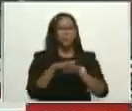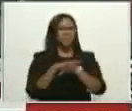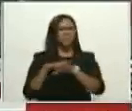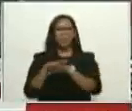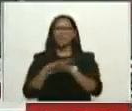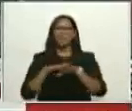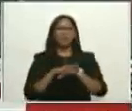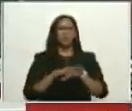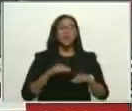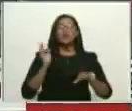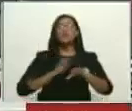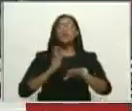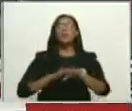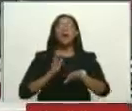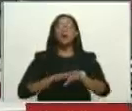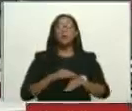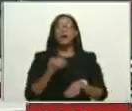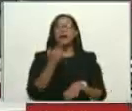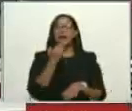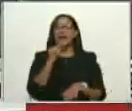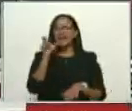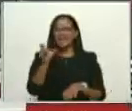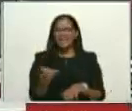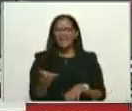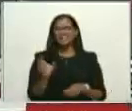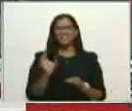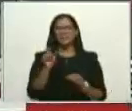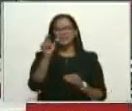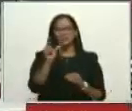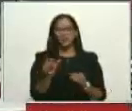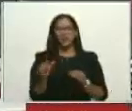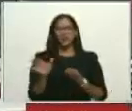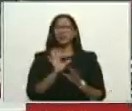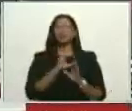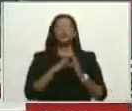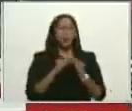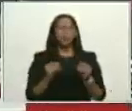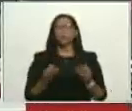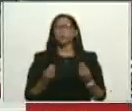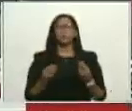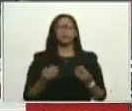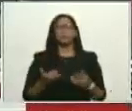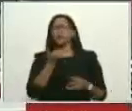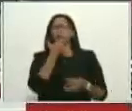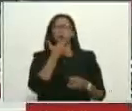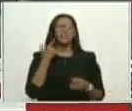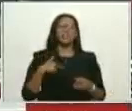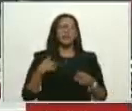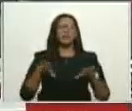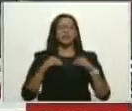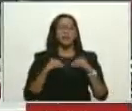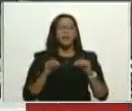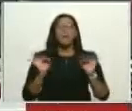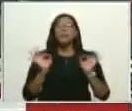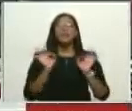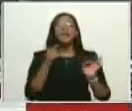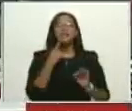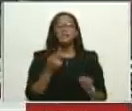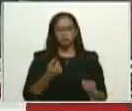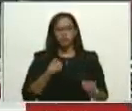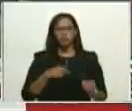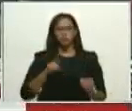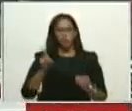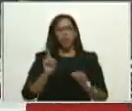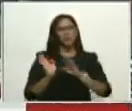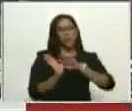Todo. Y le echan la culpa a alguien, a ese enemigo invisible. Todos hemos cometido muchos errores, tenemos que reconocer, pero nadie dice, yo me voy a